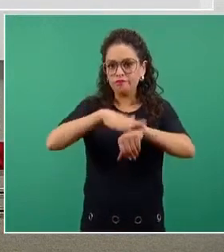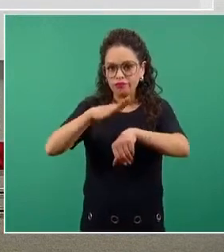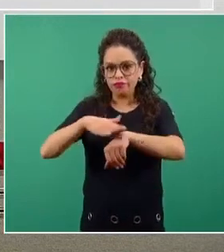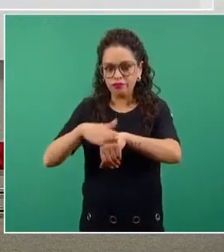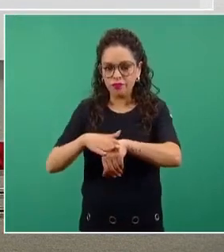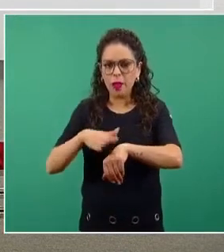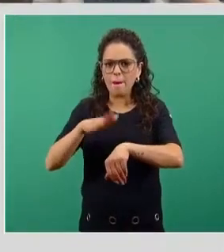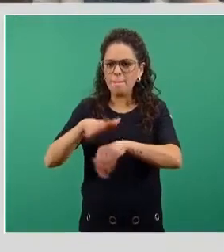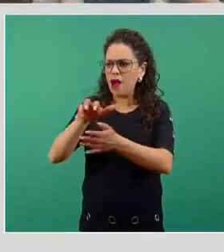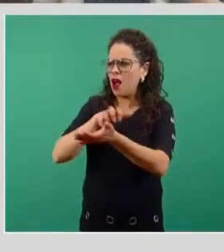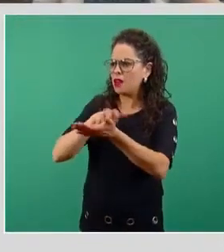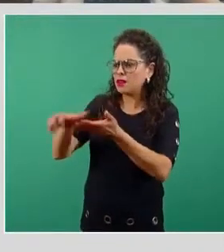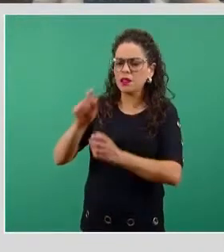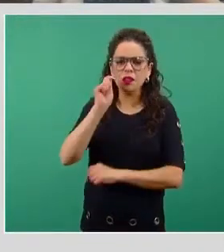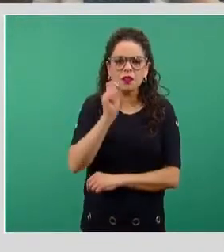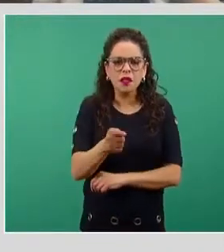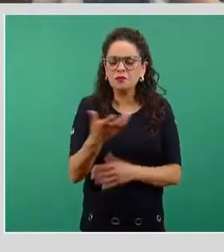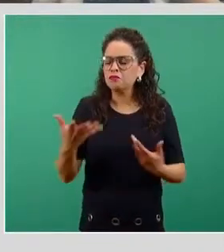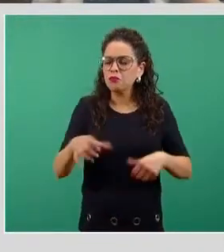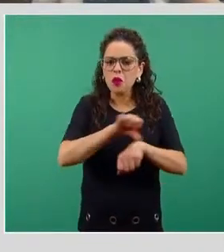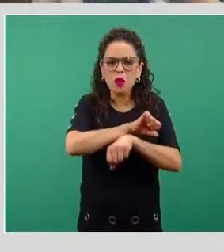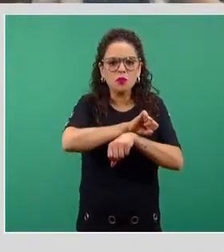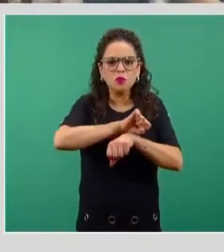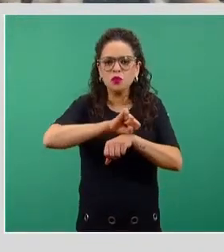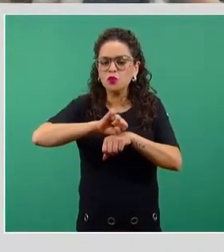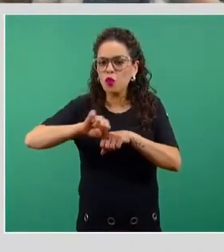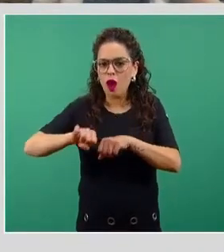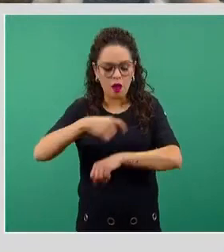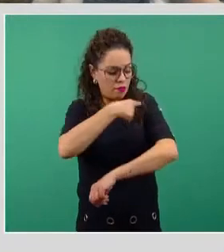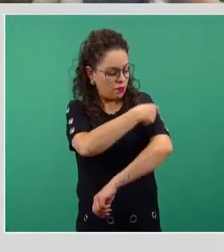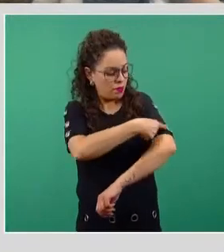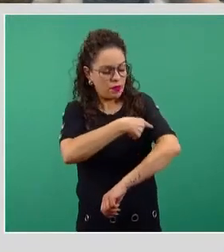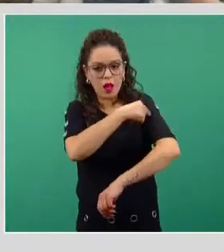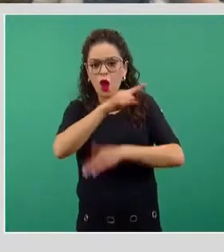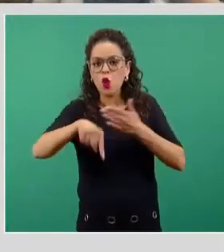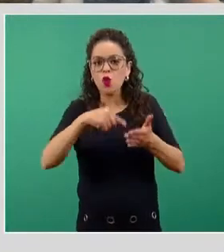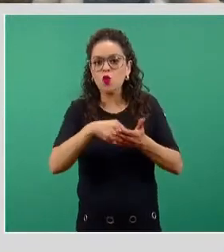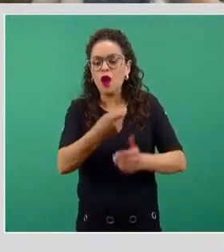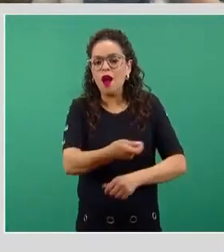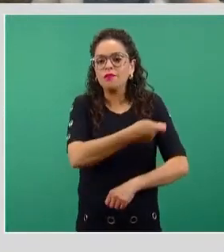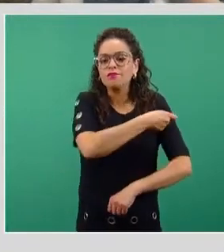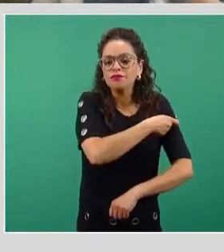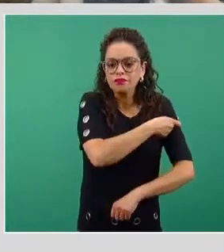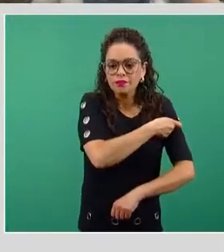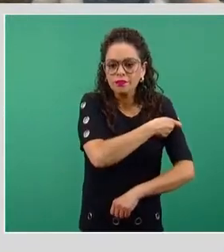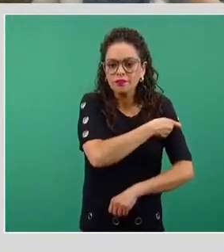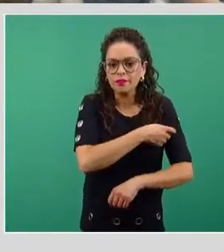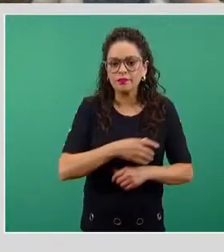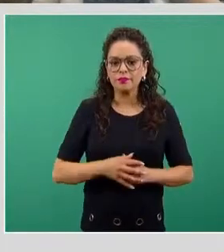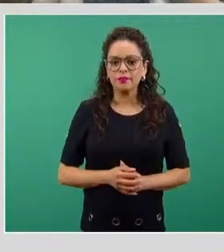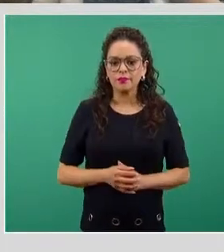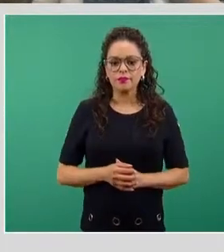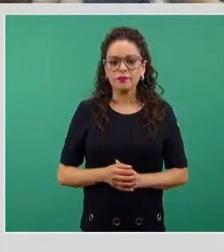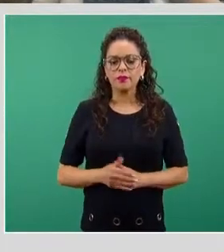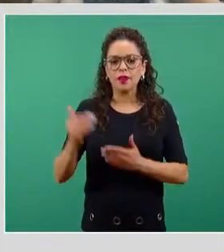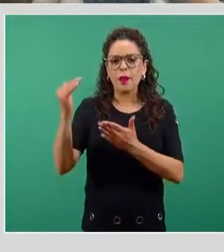solamente reacciones leves, son reacciones locales, son reacciones con una temporalidad menor